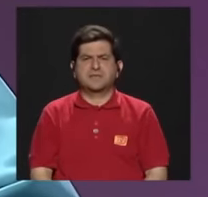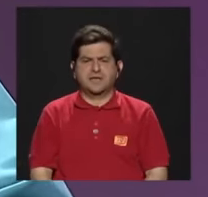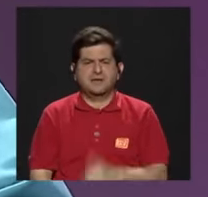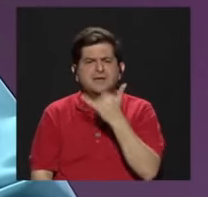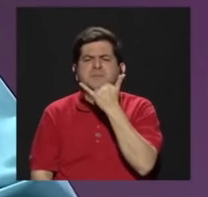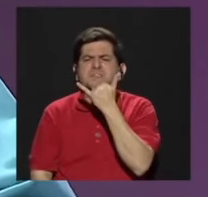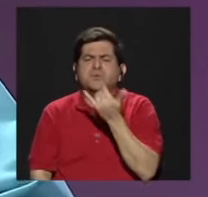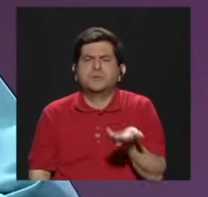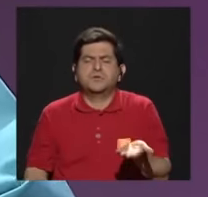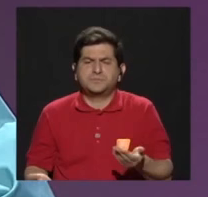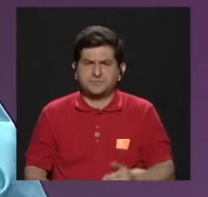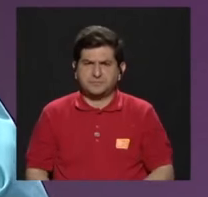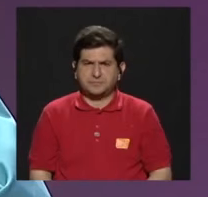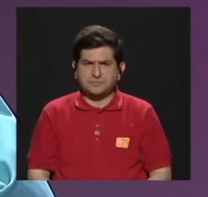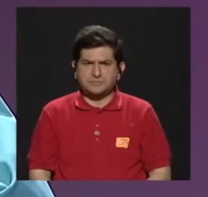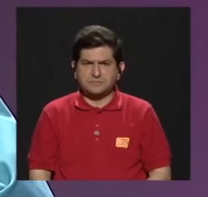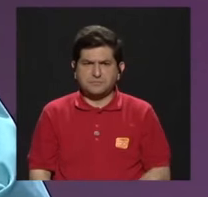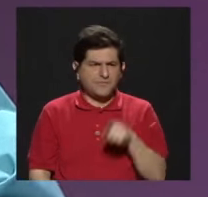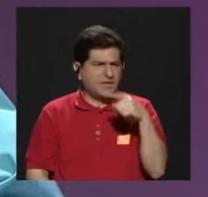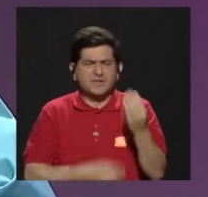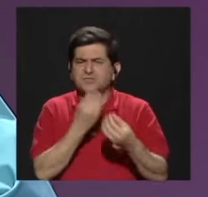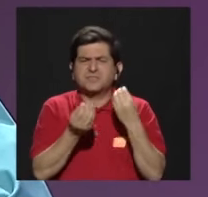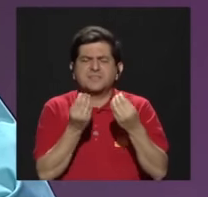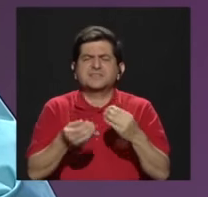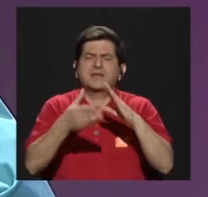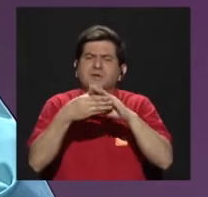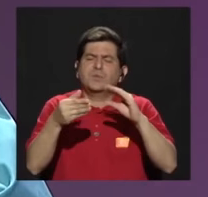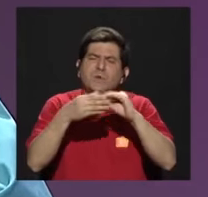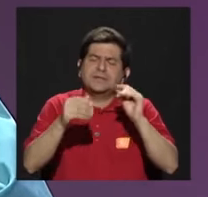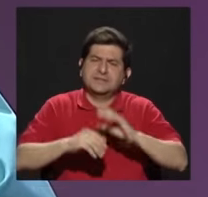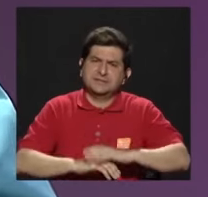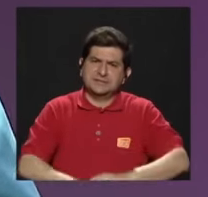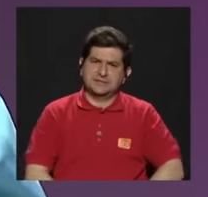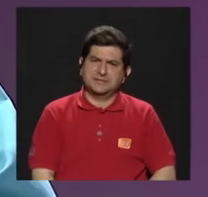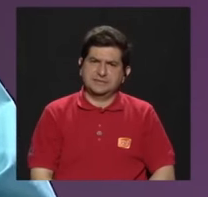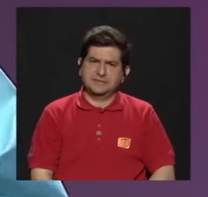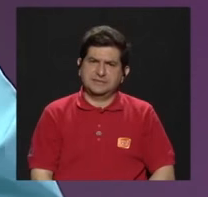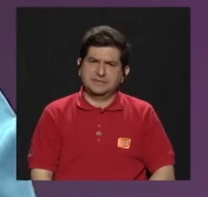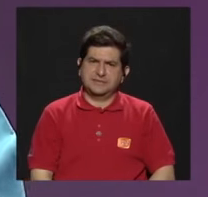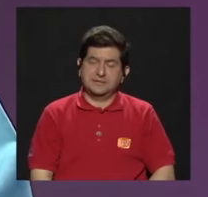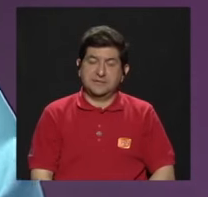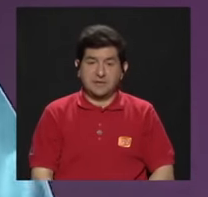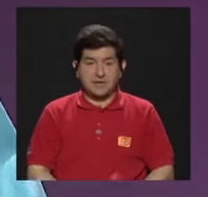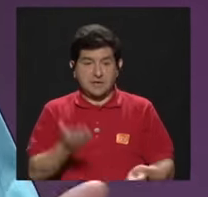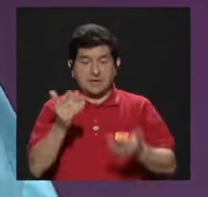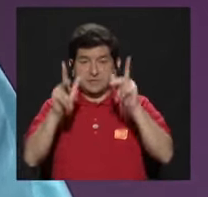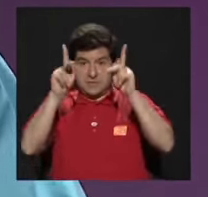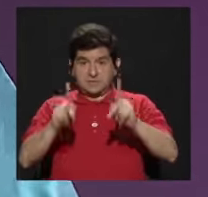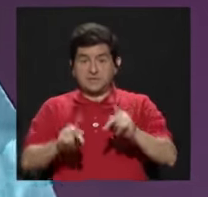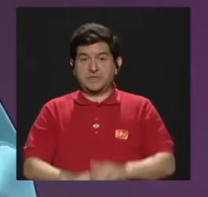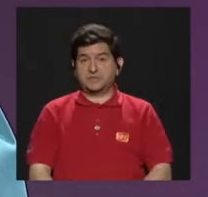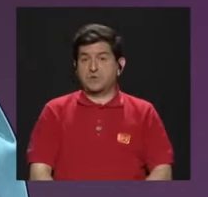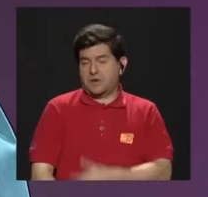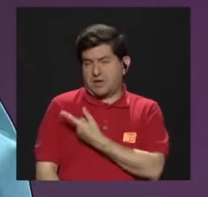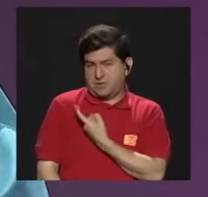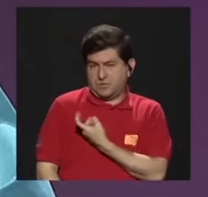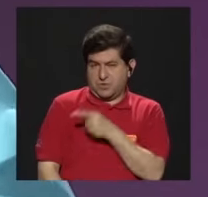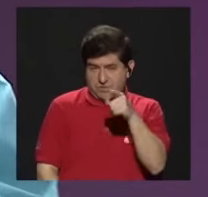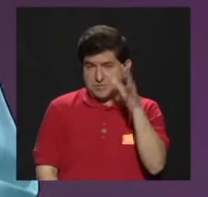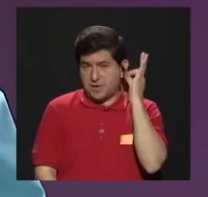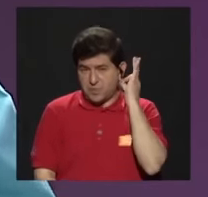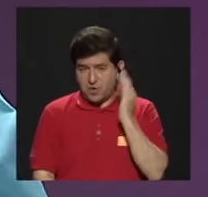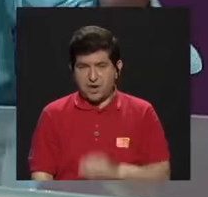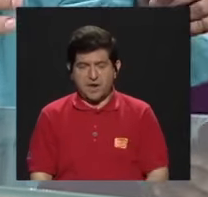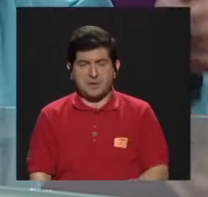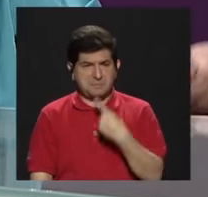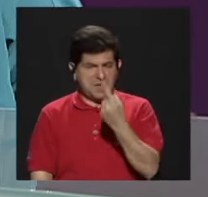pasó. ¿Qué fue lo que hicieron? Cuéntenos. ¿Hay alguno de ustedes que ha logrado conquistar a una mujer así? Para hablarlo